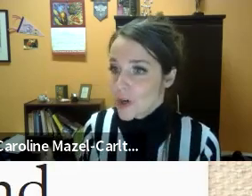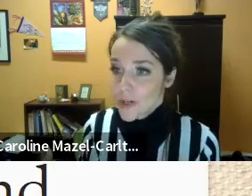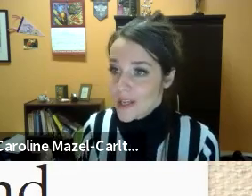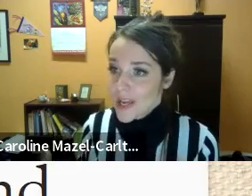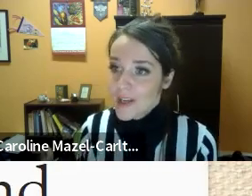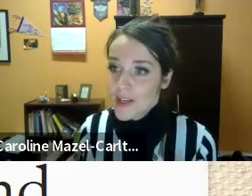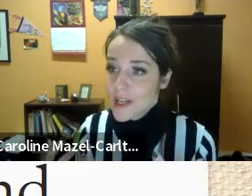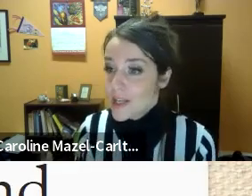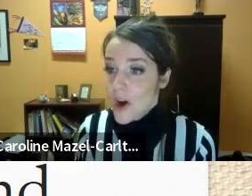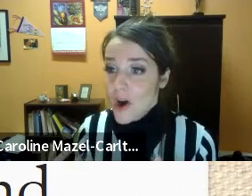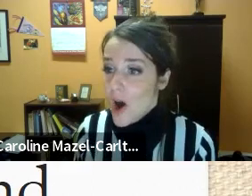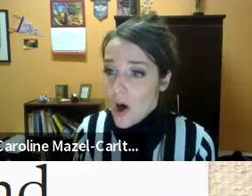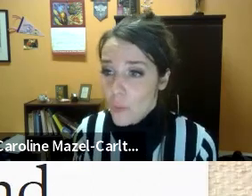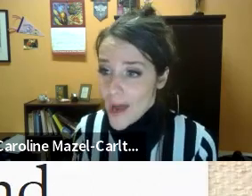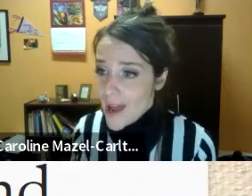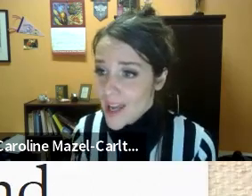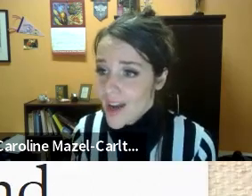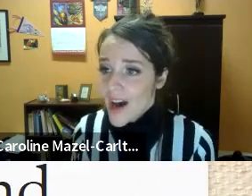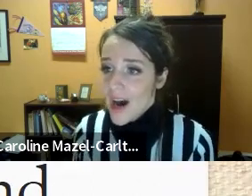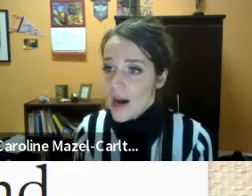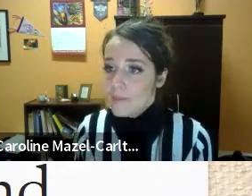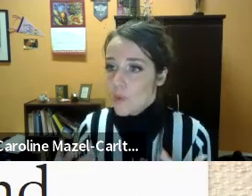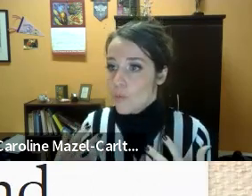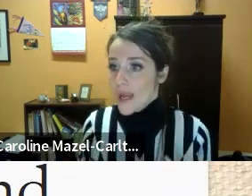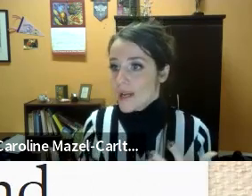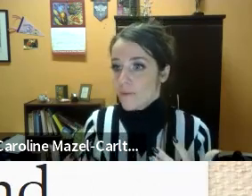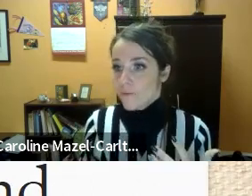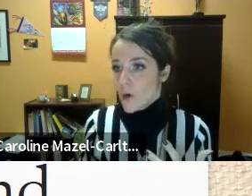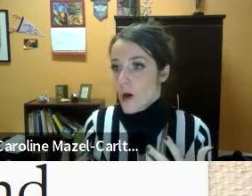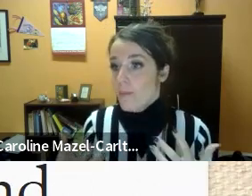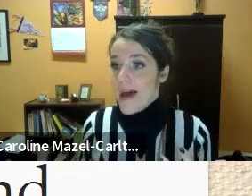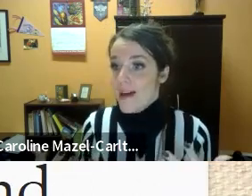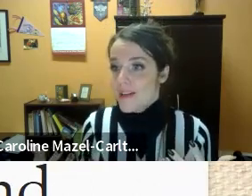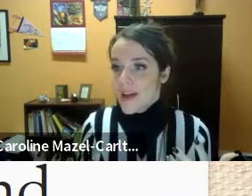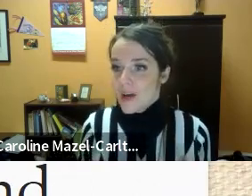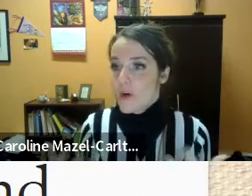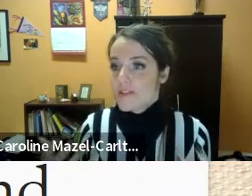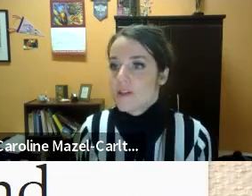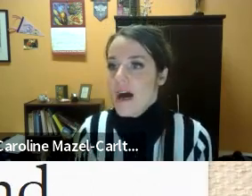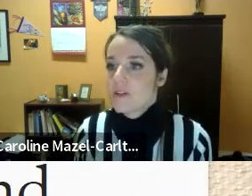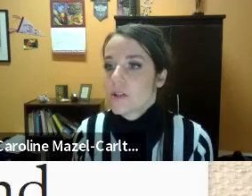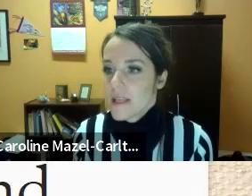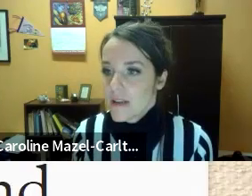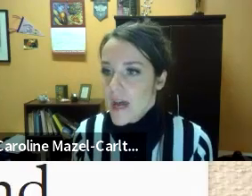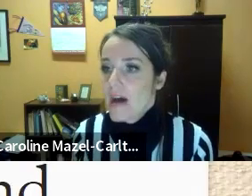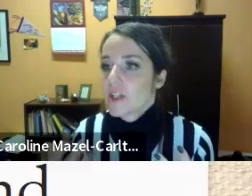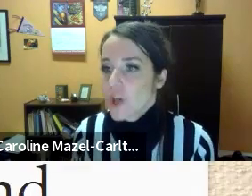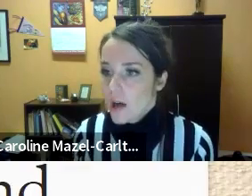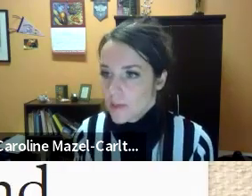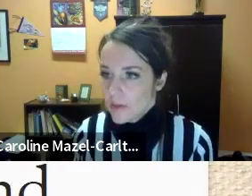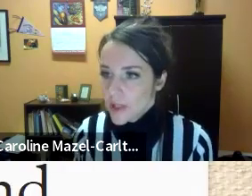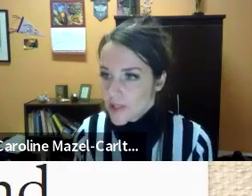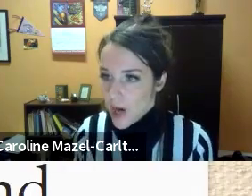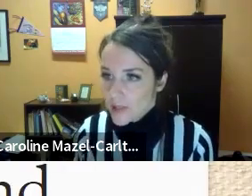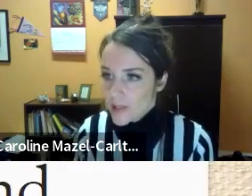Dice que tuve que estar una semana en un hospital, esperando una cama en